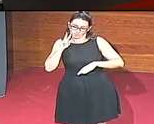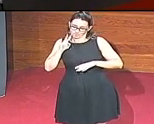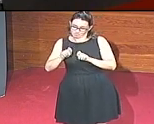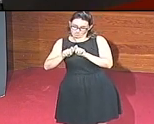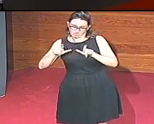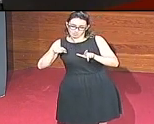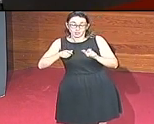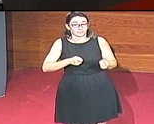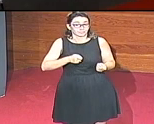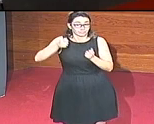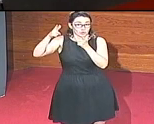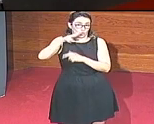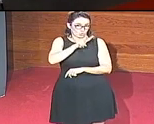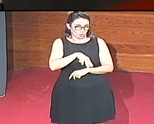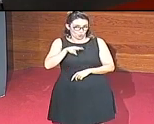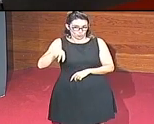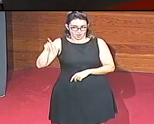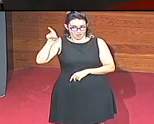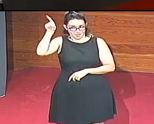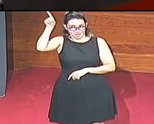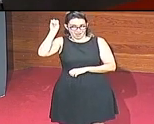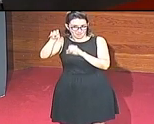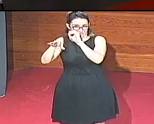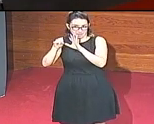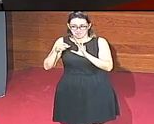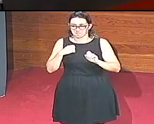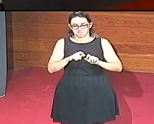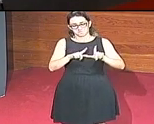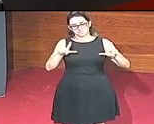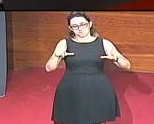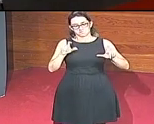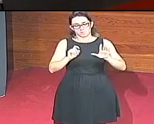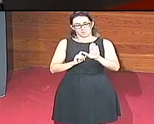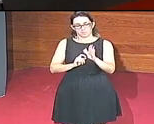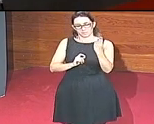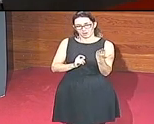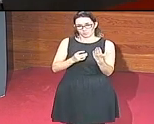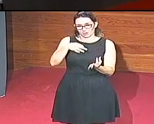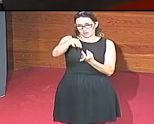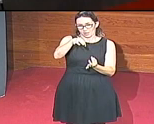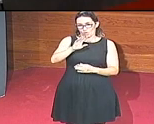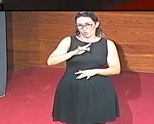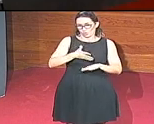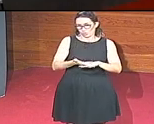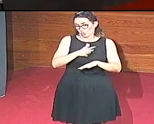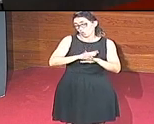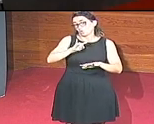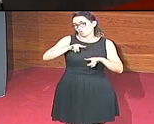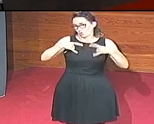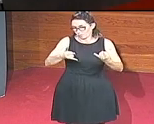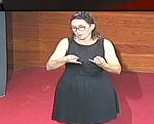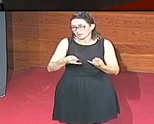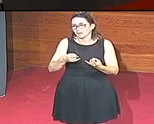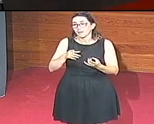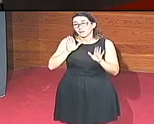ir a noruega al almacén este y hasta y haces la doble página pero en este caso lo que querían sobre todo era para la web hacer